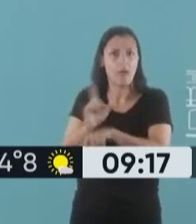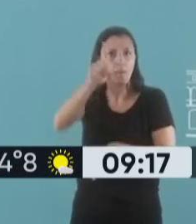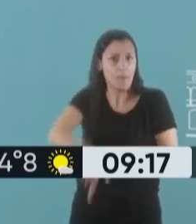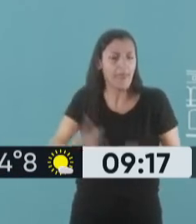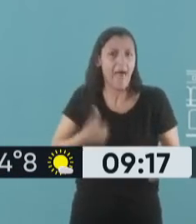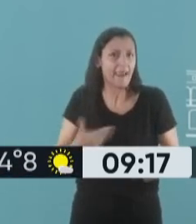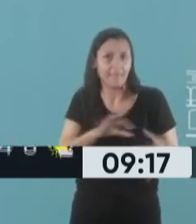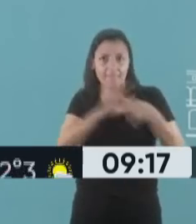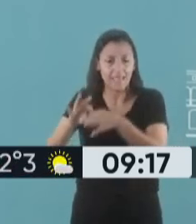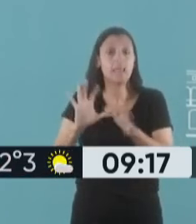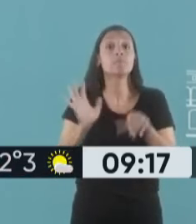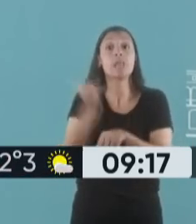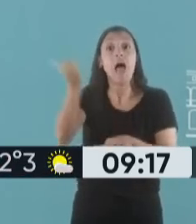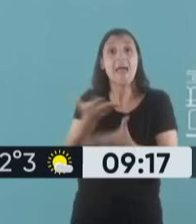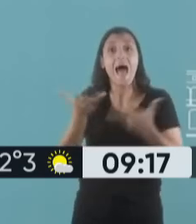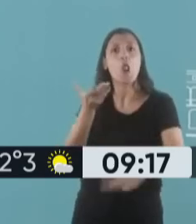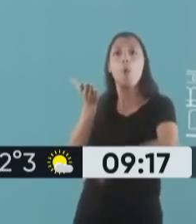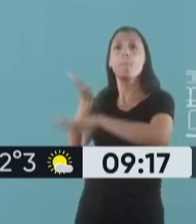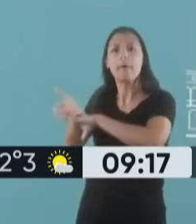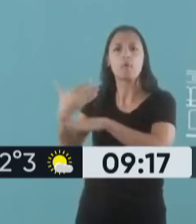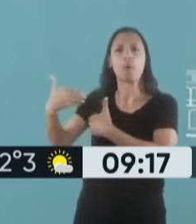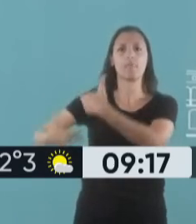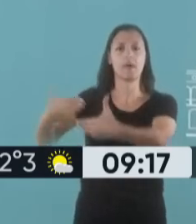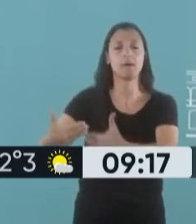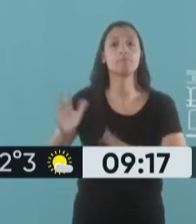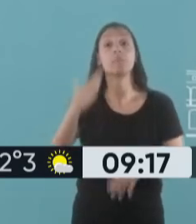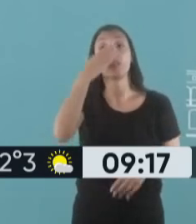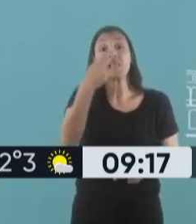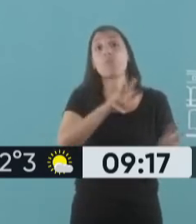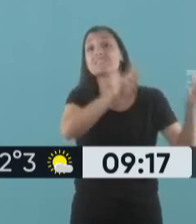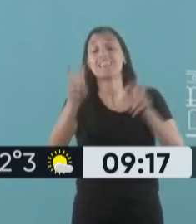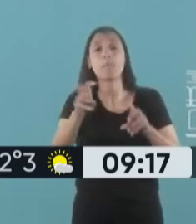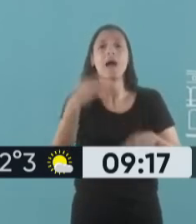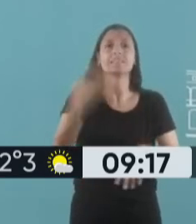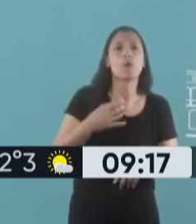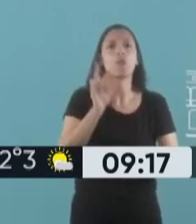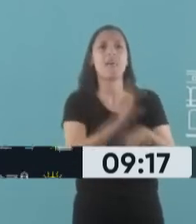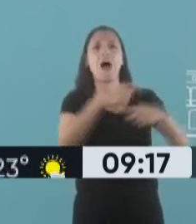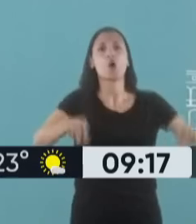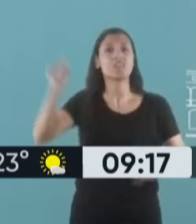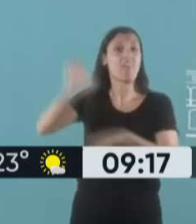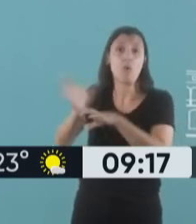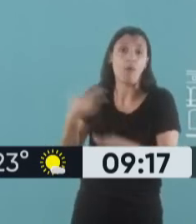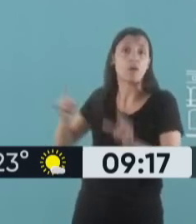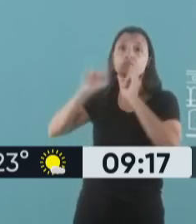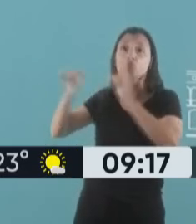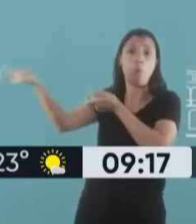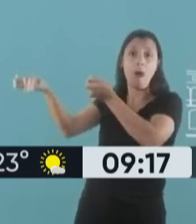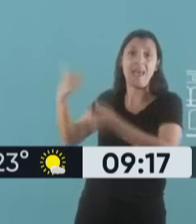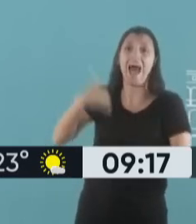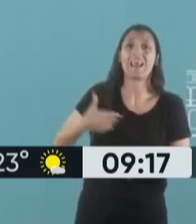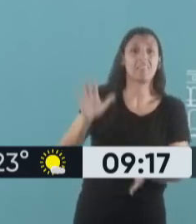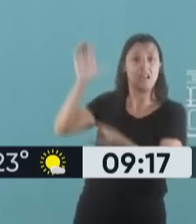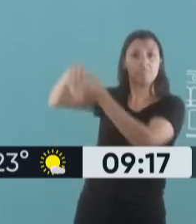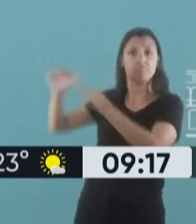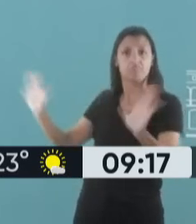llevar adelante ante una petición por el estilo. Después, digo, las cuestiones de seguridad de Ecuador las maneja Ecuador y no Argentina, digamos,